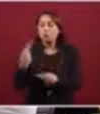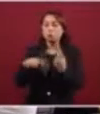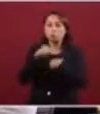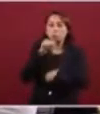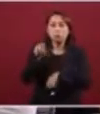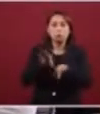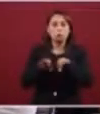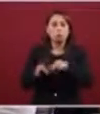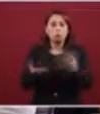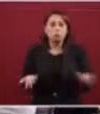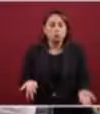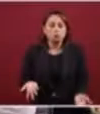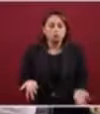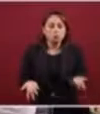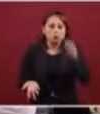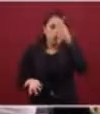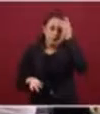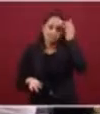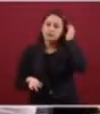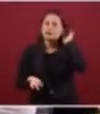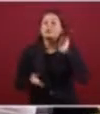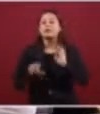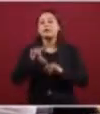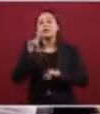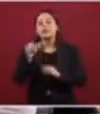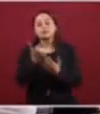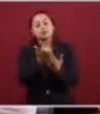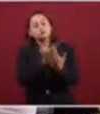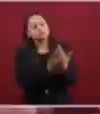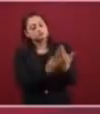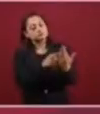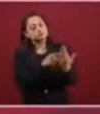consiguiente, después, al checar uno por uno,